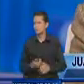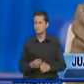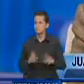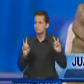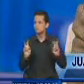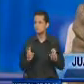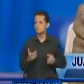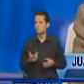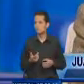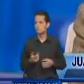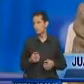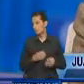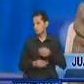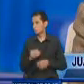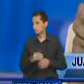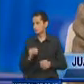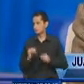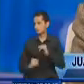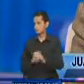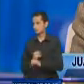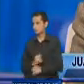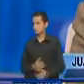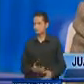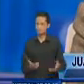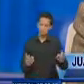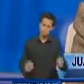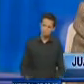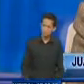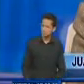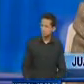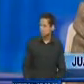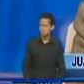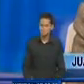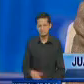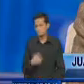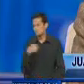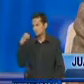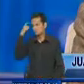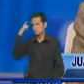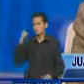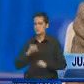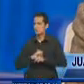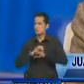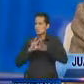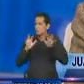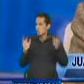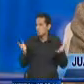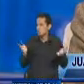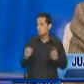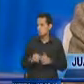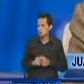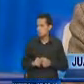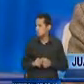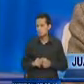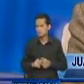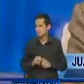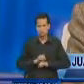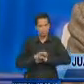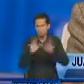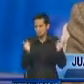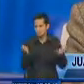del comercio externo. Entonces no hay una, me parece que no hay una claridad, una definición como eran las plataformas de lucha, por ejemplo, del